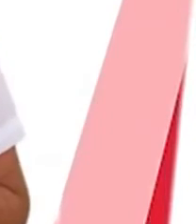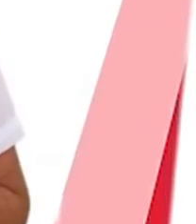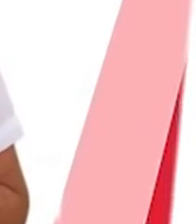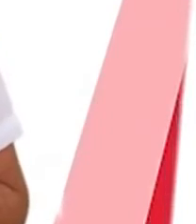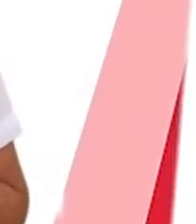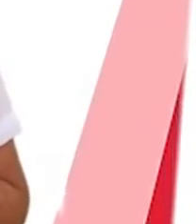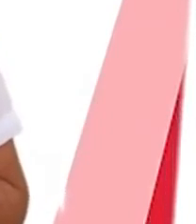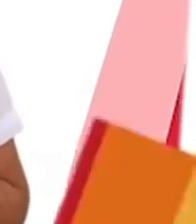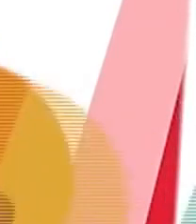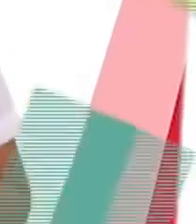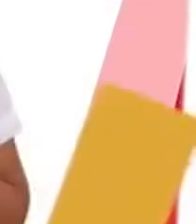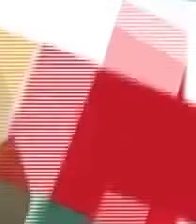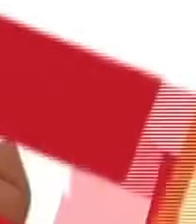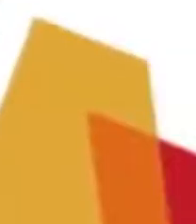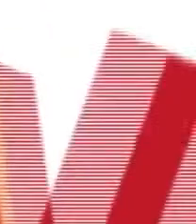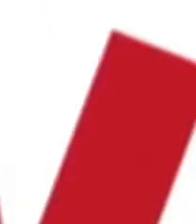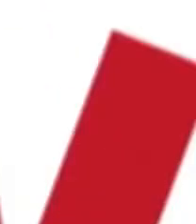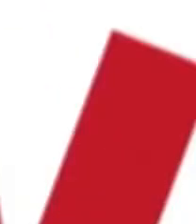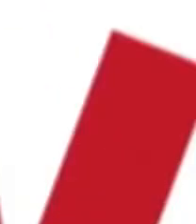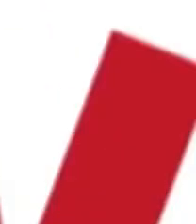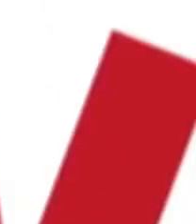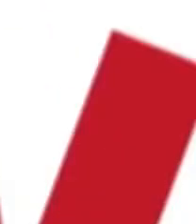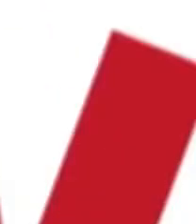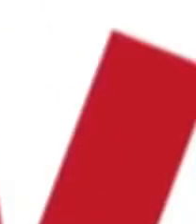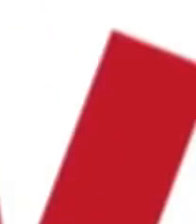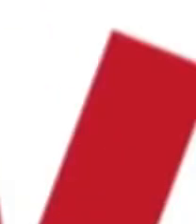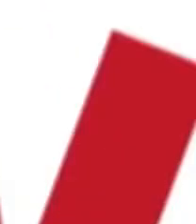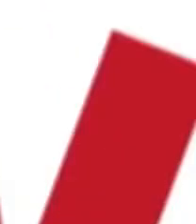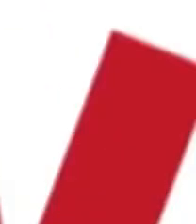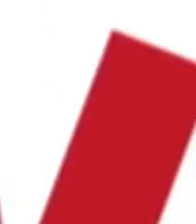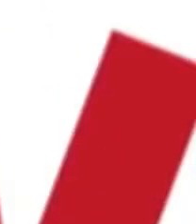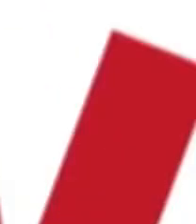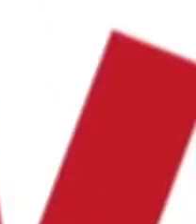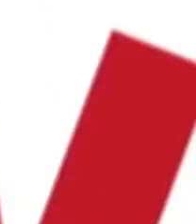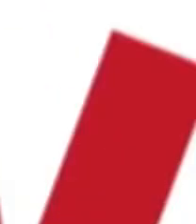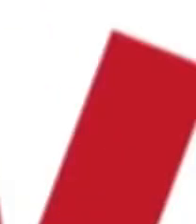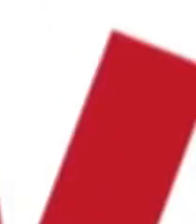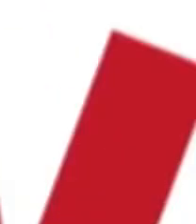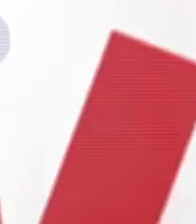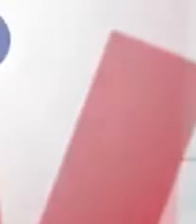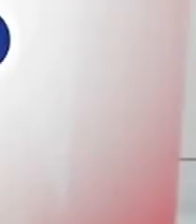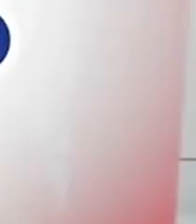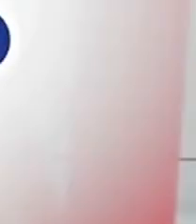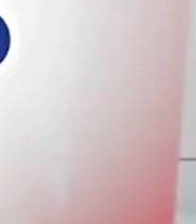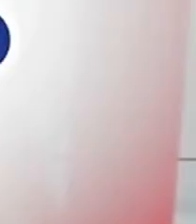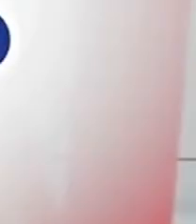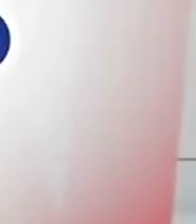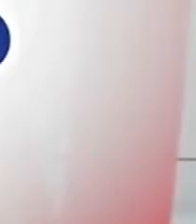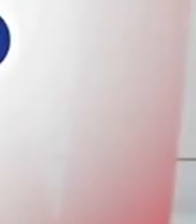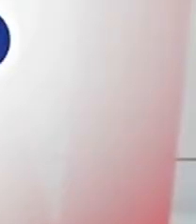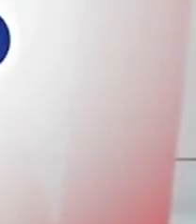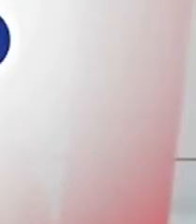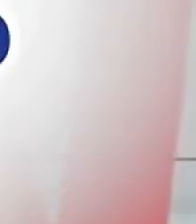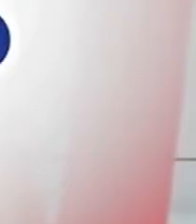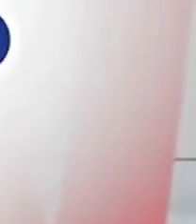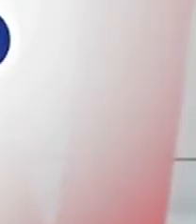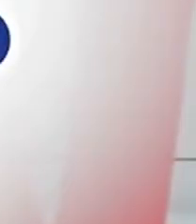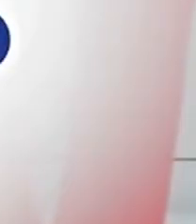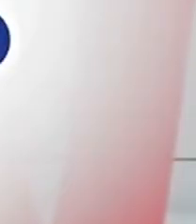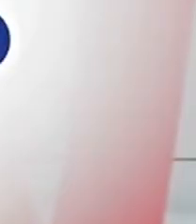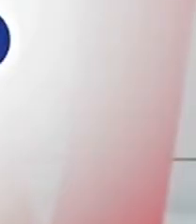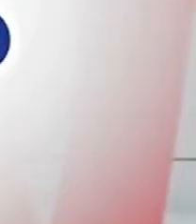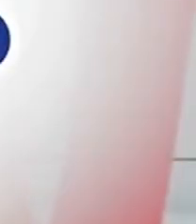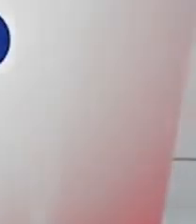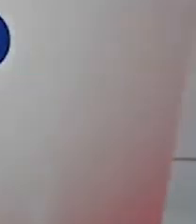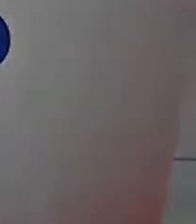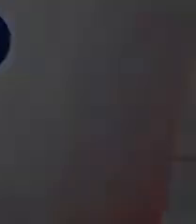mental. Buena Vida, de lunes a viernes a las 4:30 de la tarde, por 13, Costa Rica